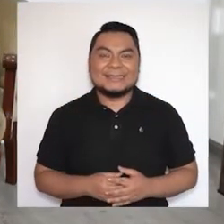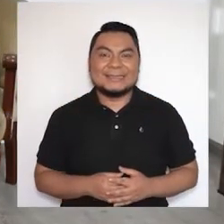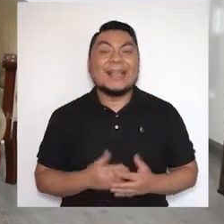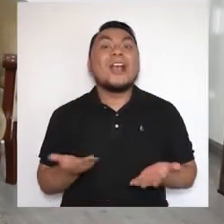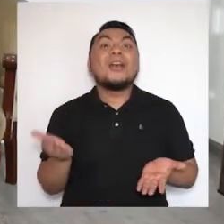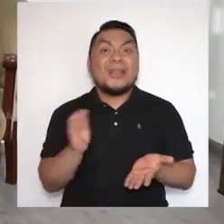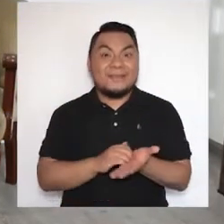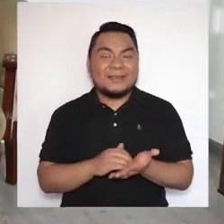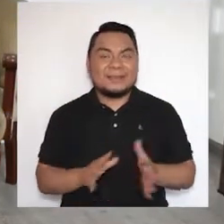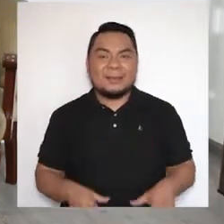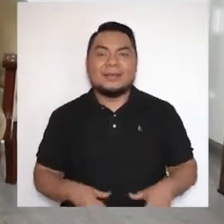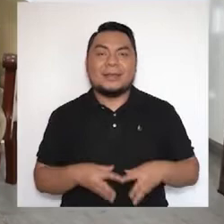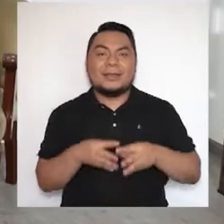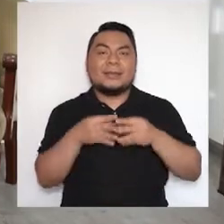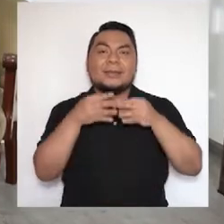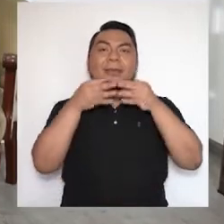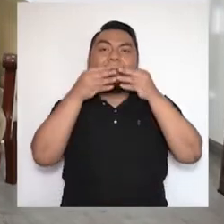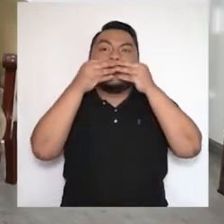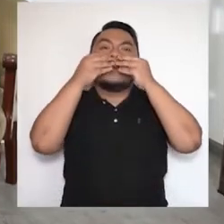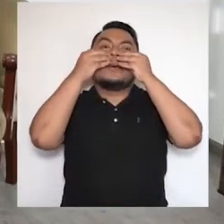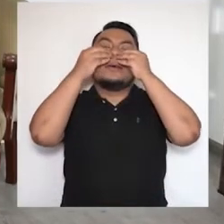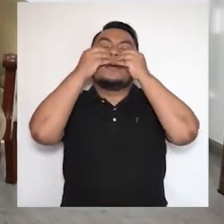Una vez más.